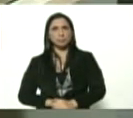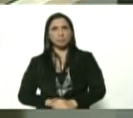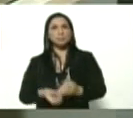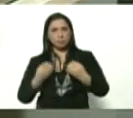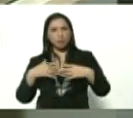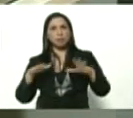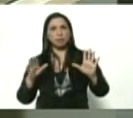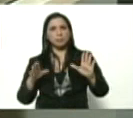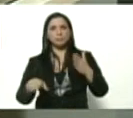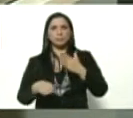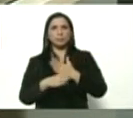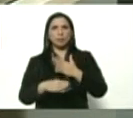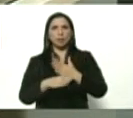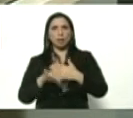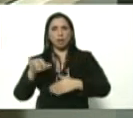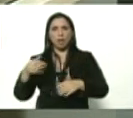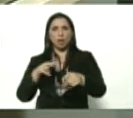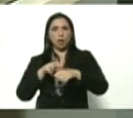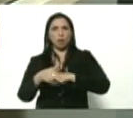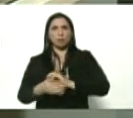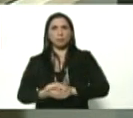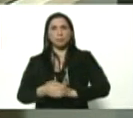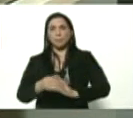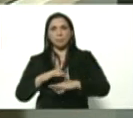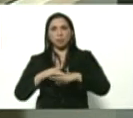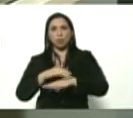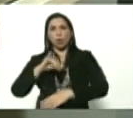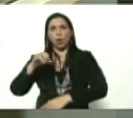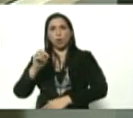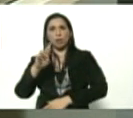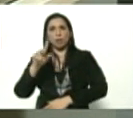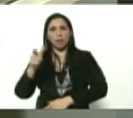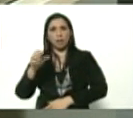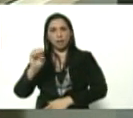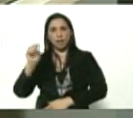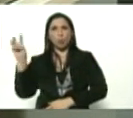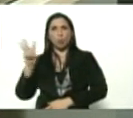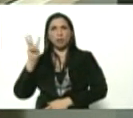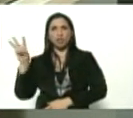Bueno, vamos con Jorge Gestoso, periodista desde Washington.